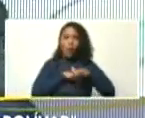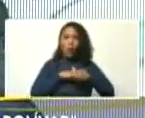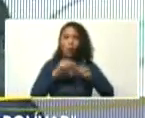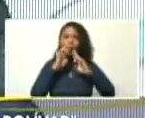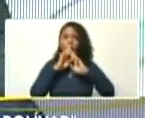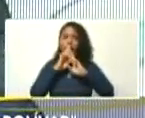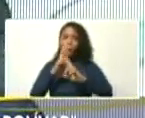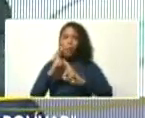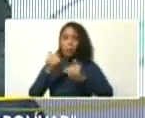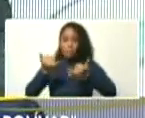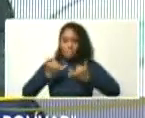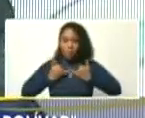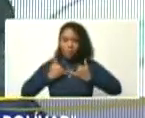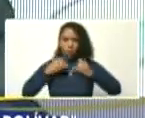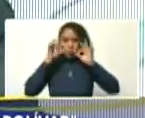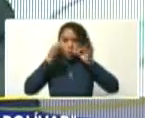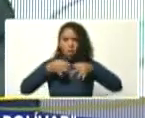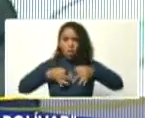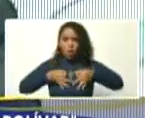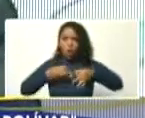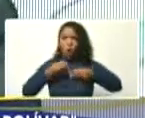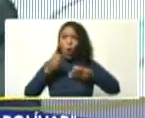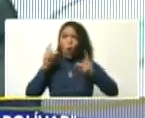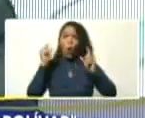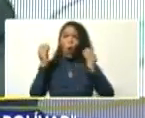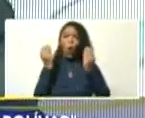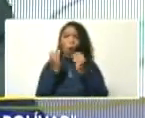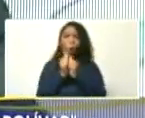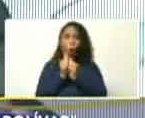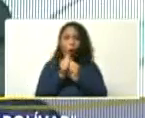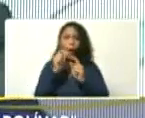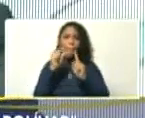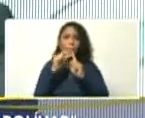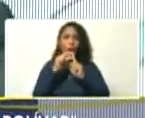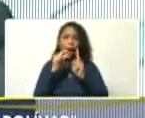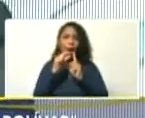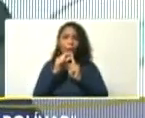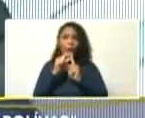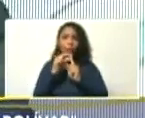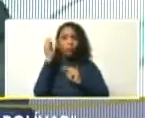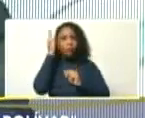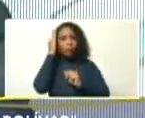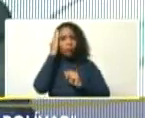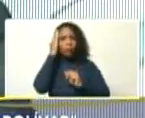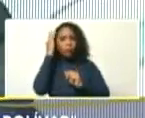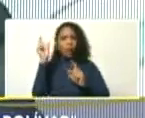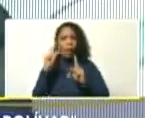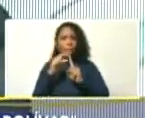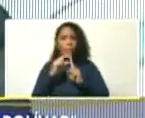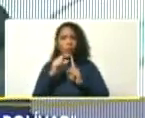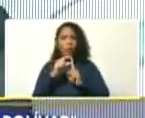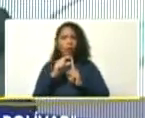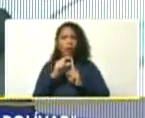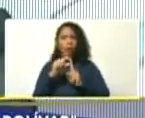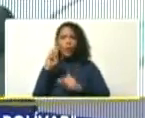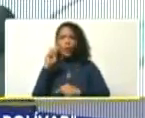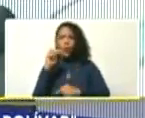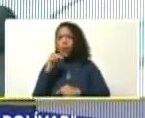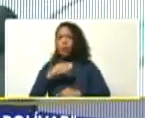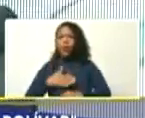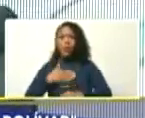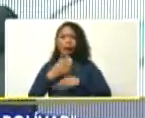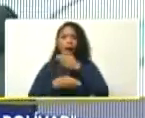interiores con la palabra, a sabiendas de que la palabra casi nunca puede dar